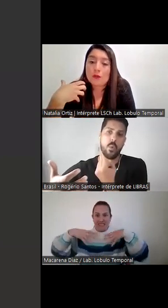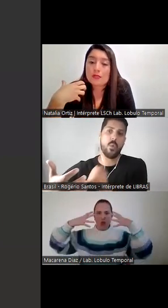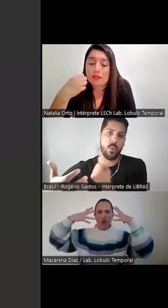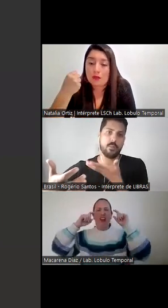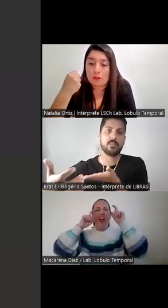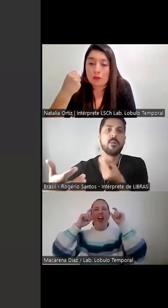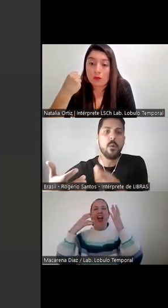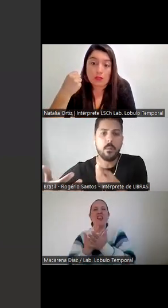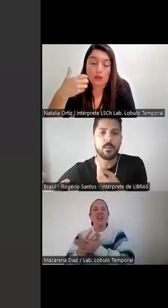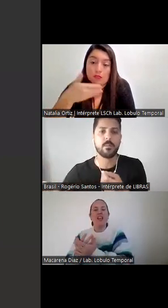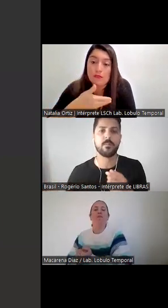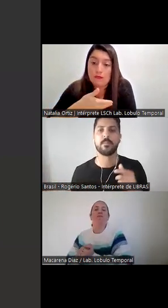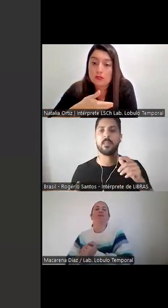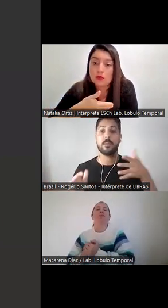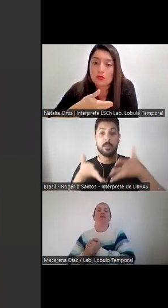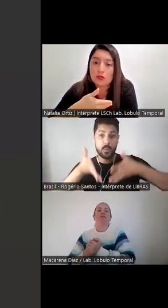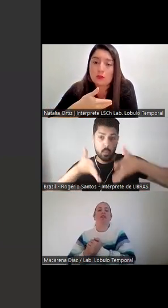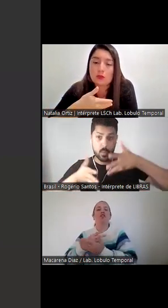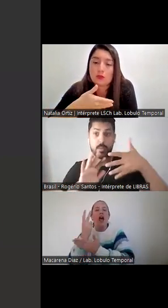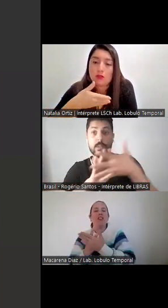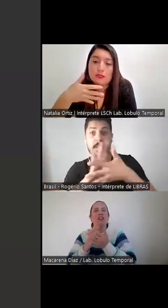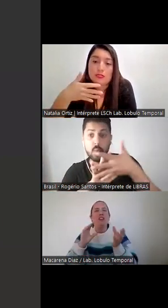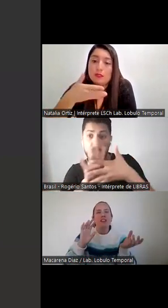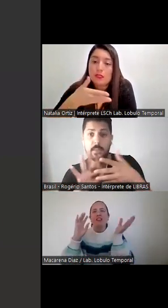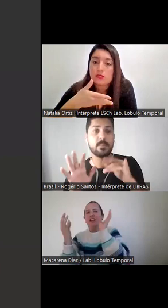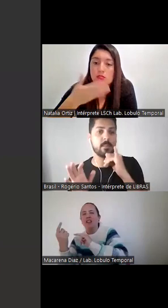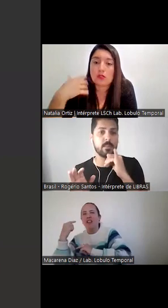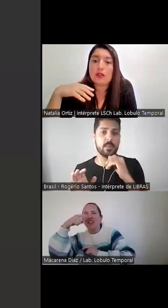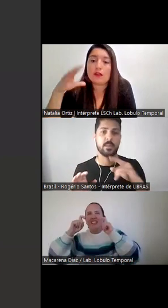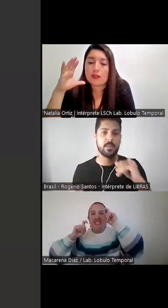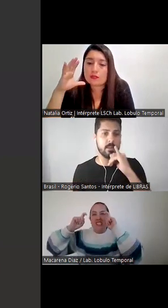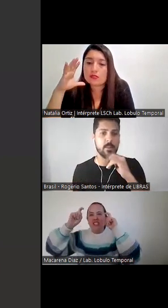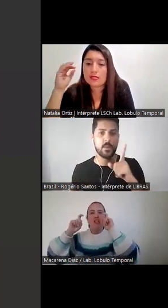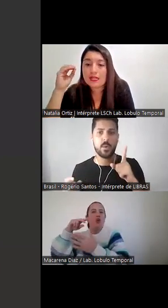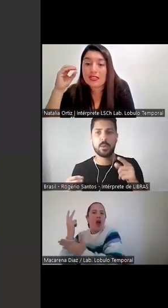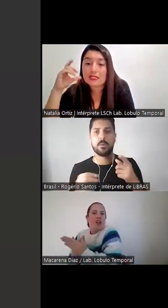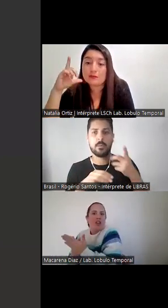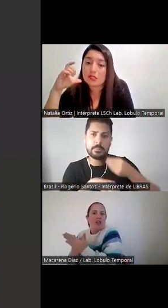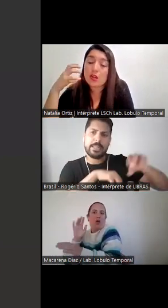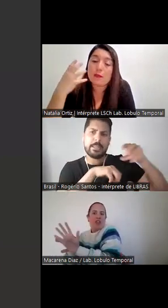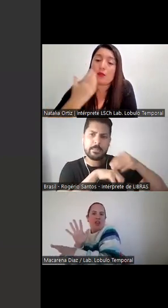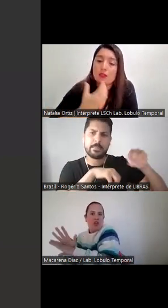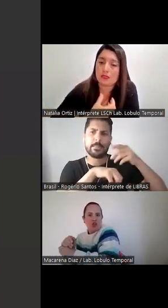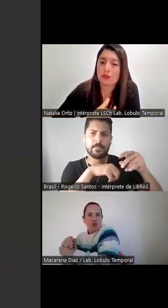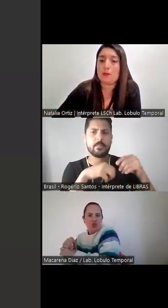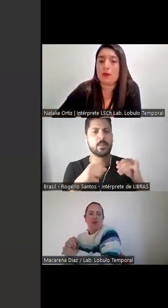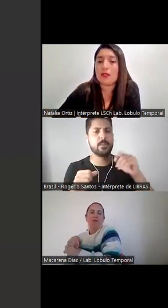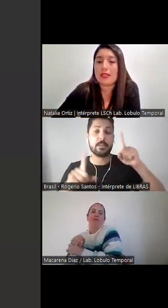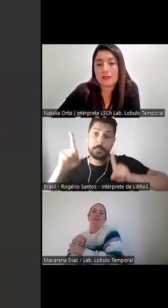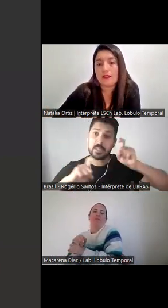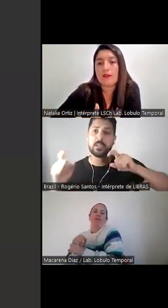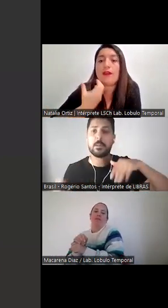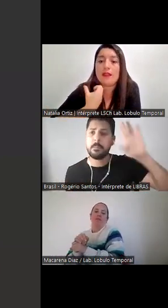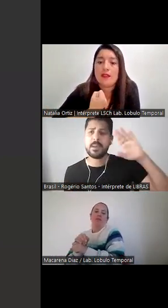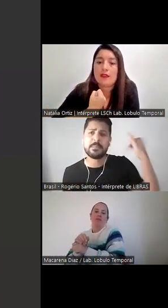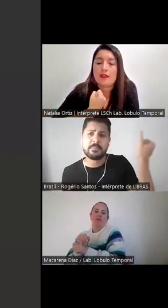conozco la lengua de señas como cuidador de ese bebé sordo, a lo mejor no le voy a transmitir eso, sino al revés, considerar que la expresión es lo más importante y lo primero que